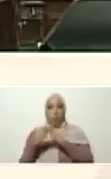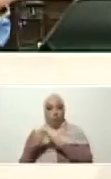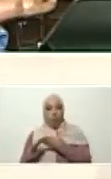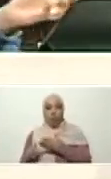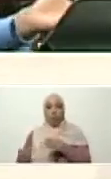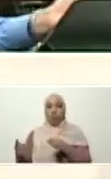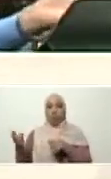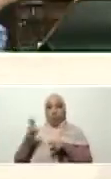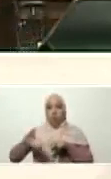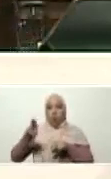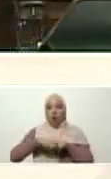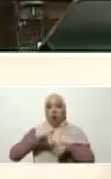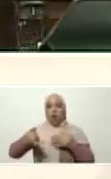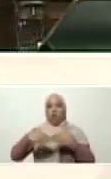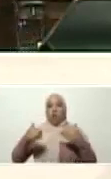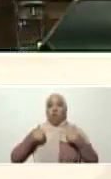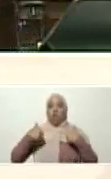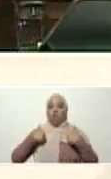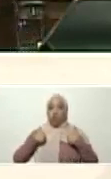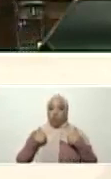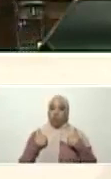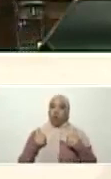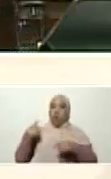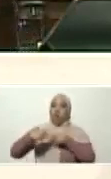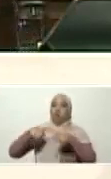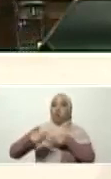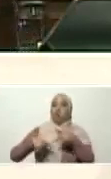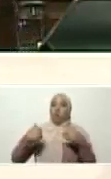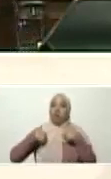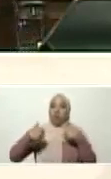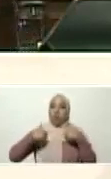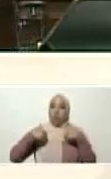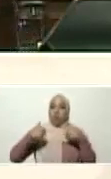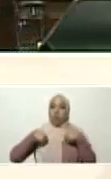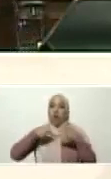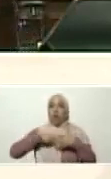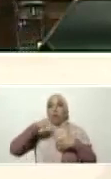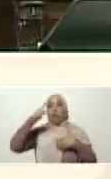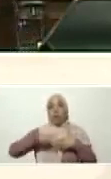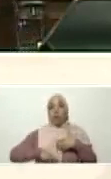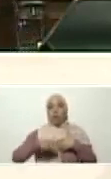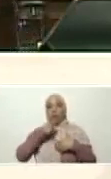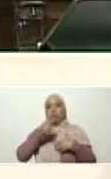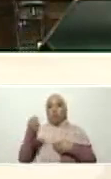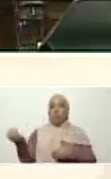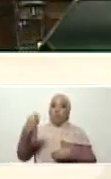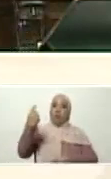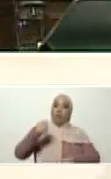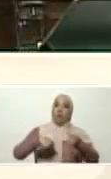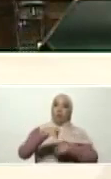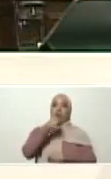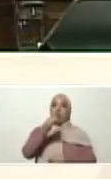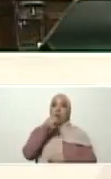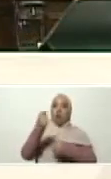unión nacional, de todas las fuerzas productivas. Y en ese marco nosotros tenemos que plantearnos ¿Qué más podemos hacer en la